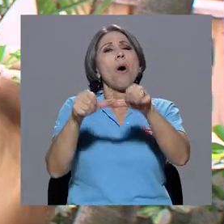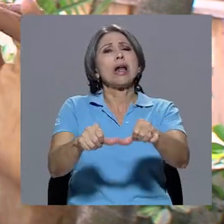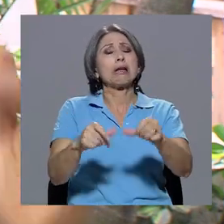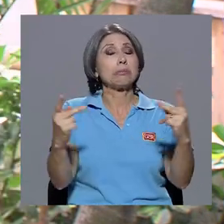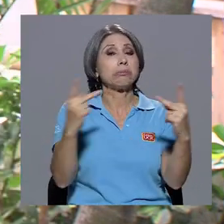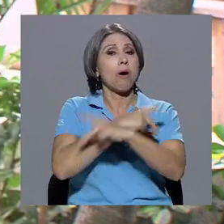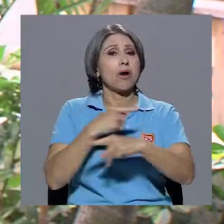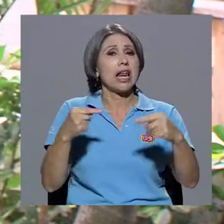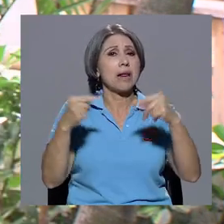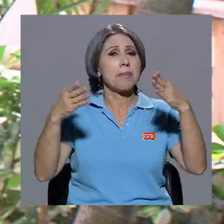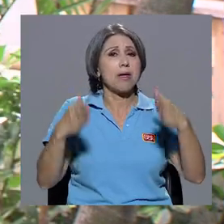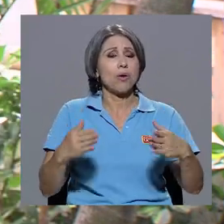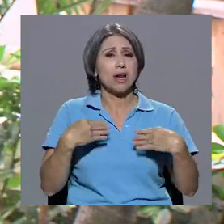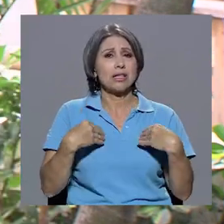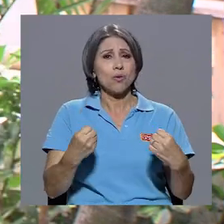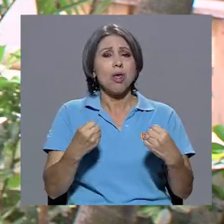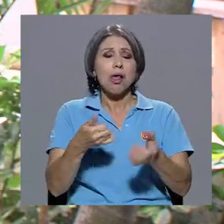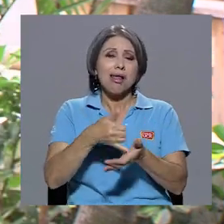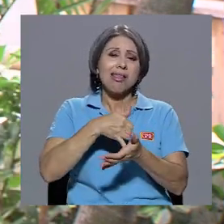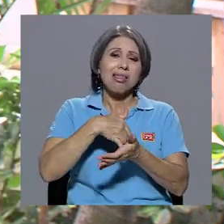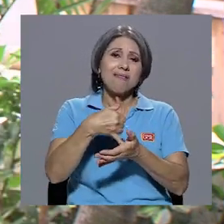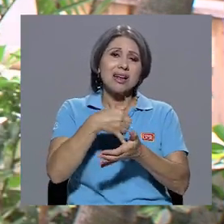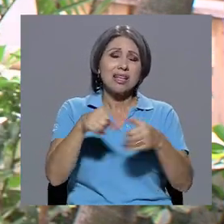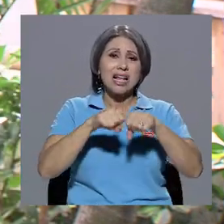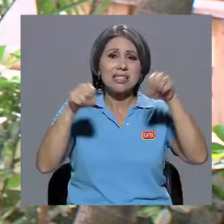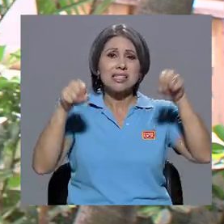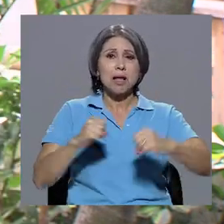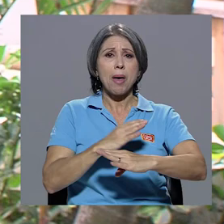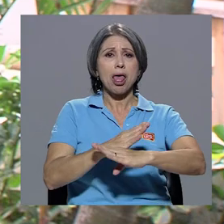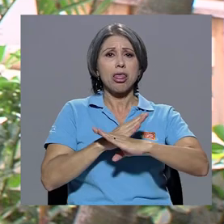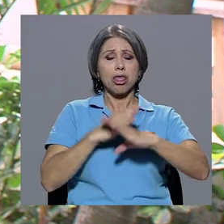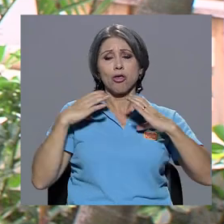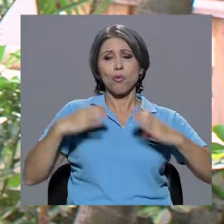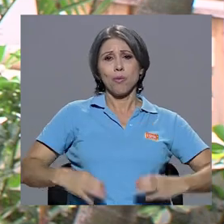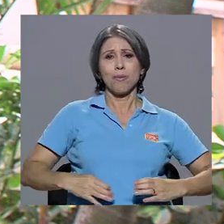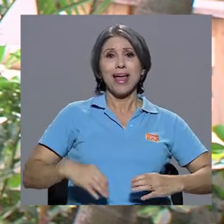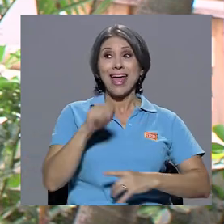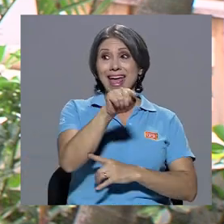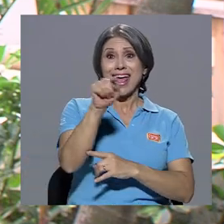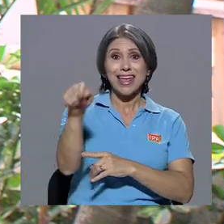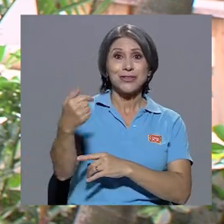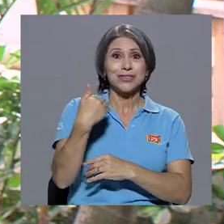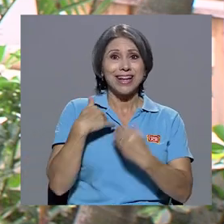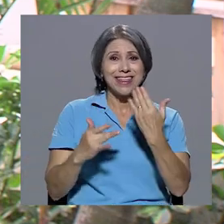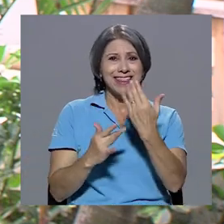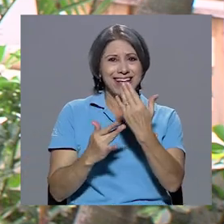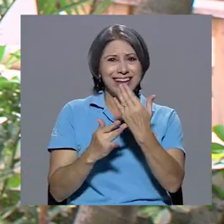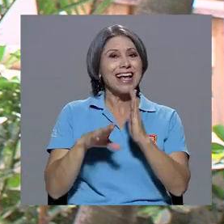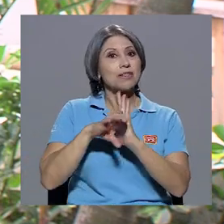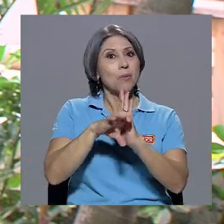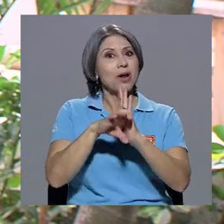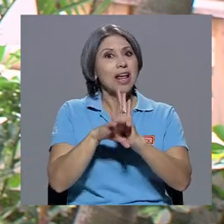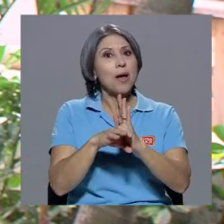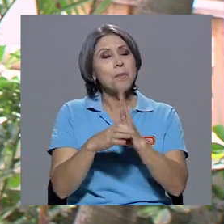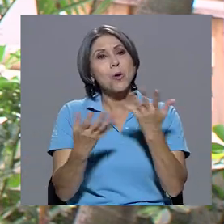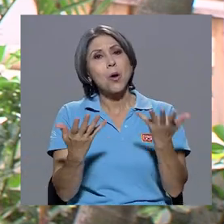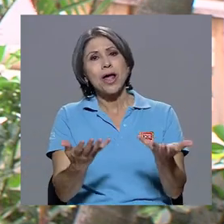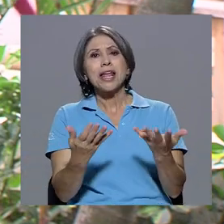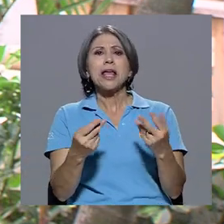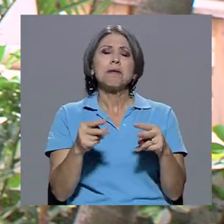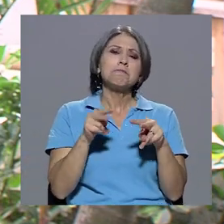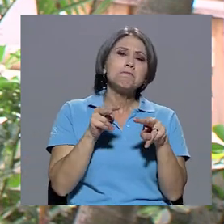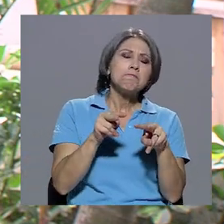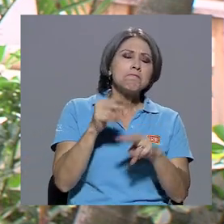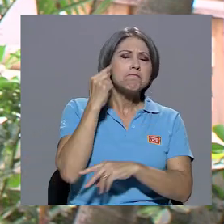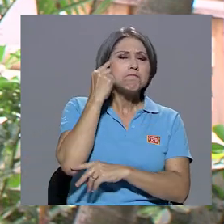sea, debilita el sistema inmunológico, y ellos tienen algunas técnicas que son, por ejemplo, la contemplación, o la oración, o la